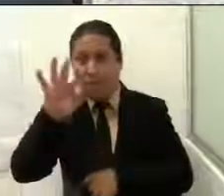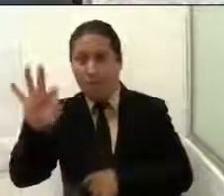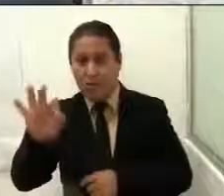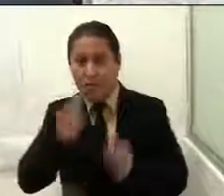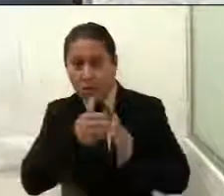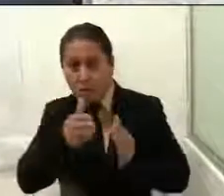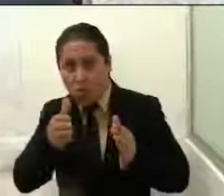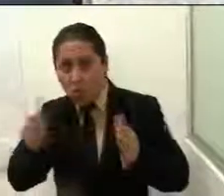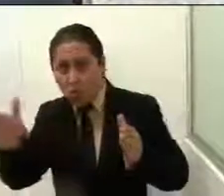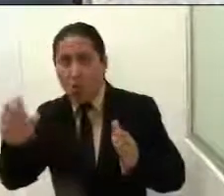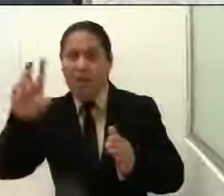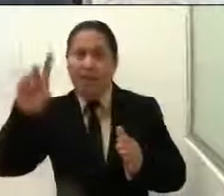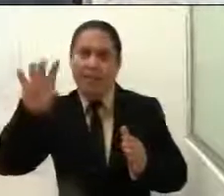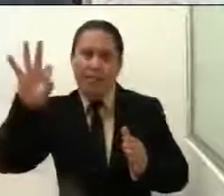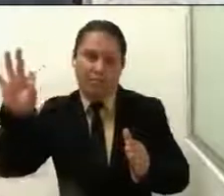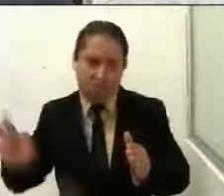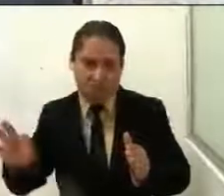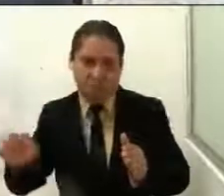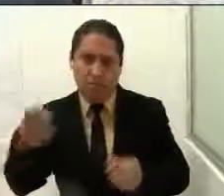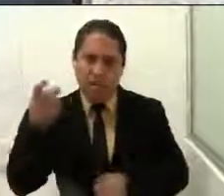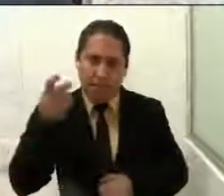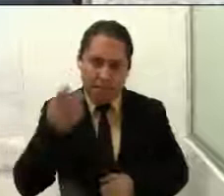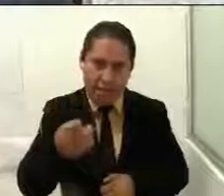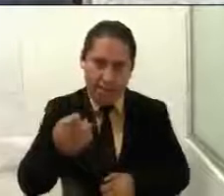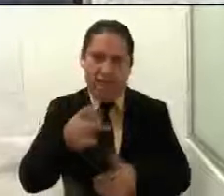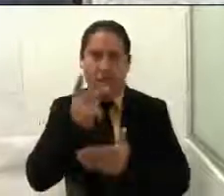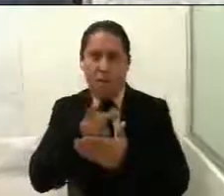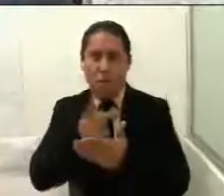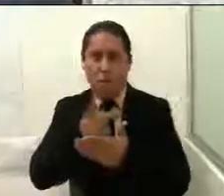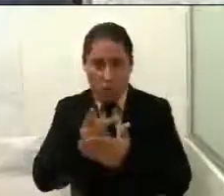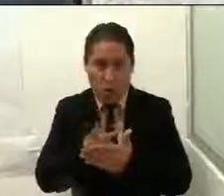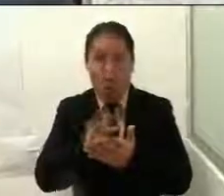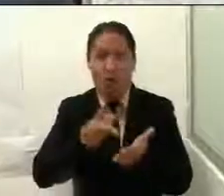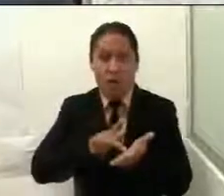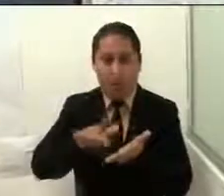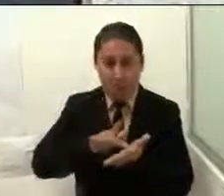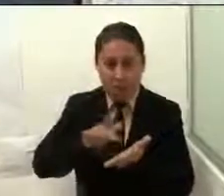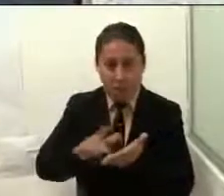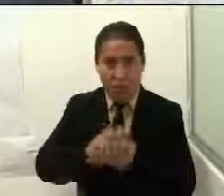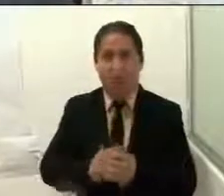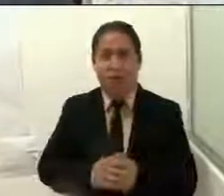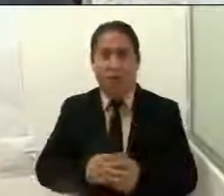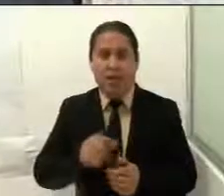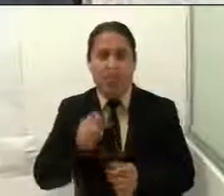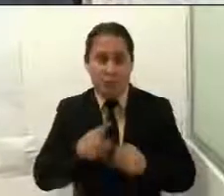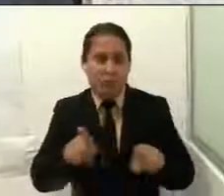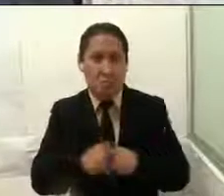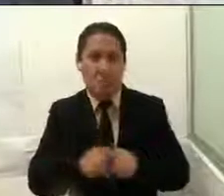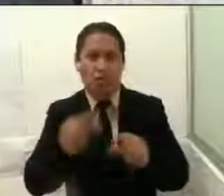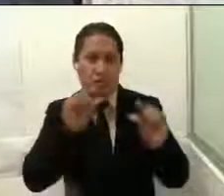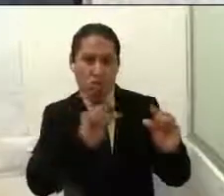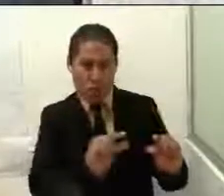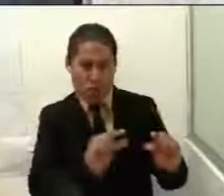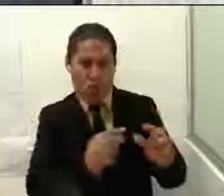30% como es el caso del programa de apoyos a pequeños productores dentro de su